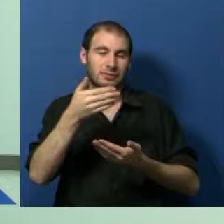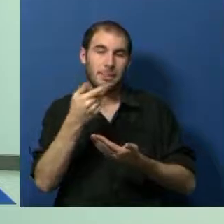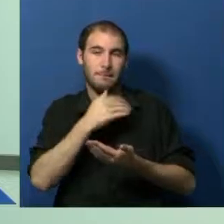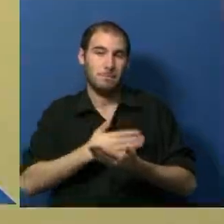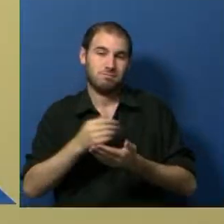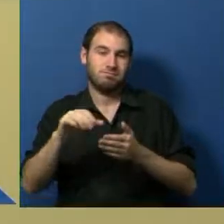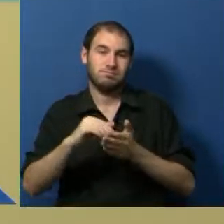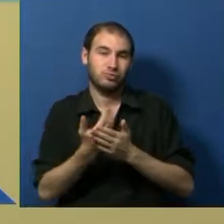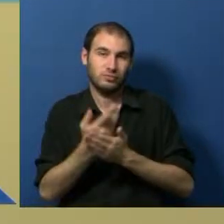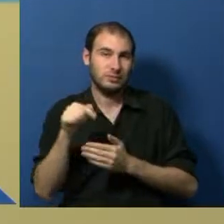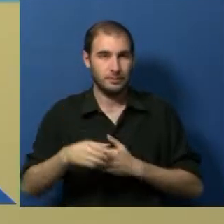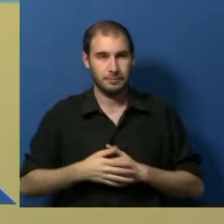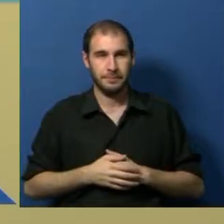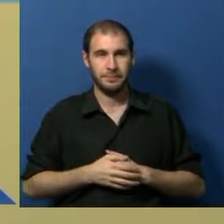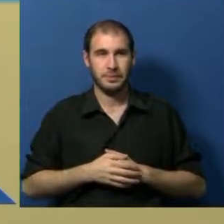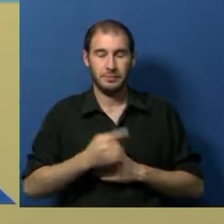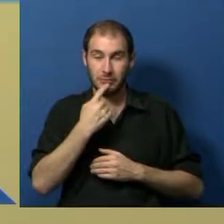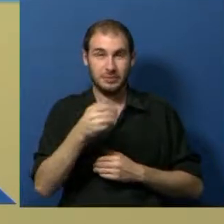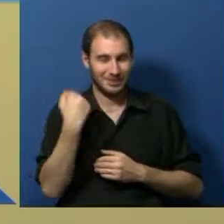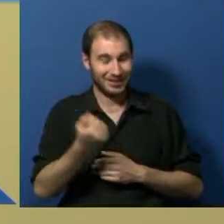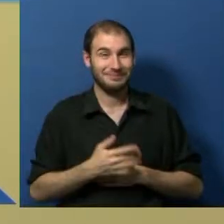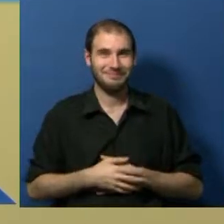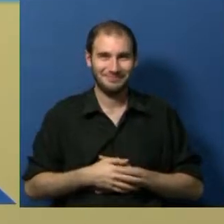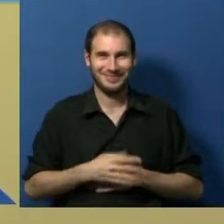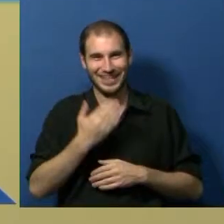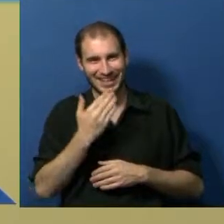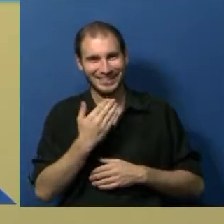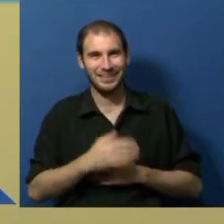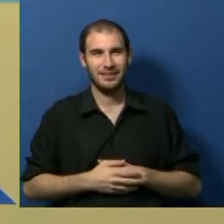realidad. Gran pregunta. Uh-huh.